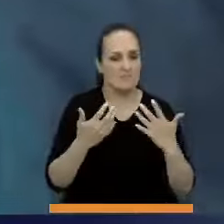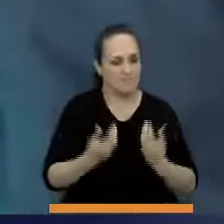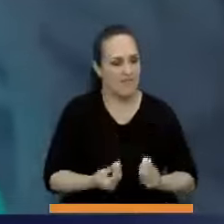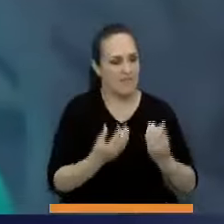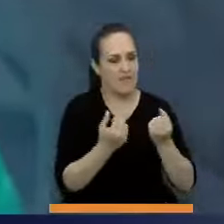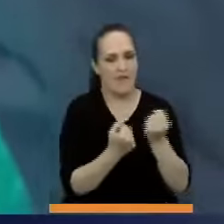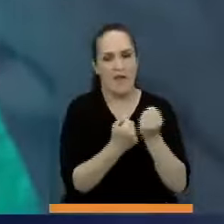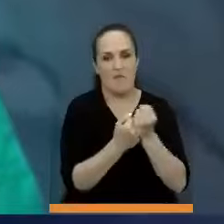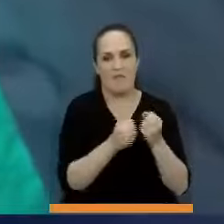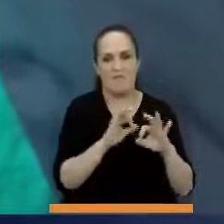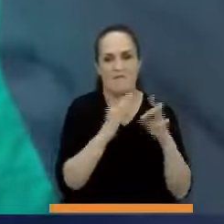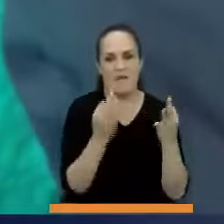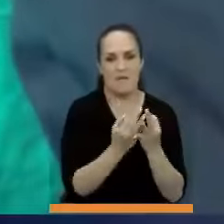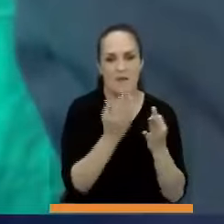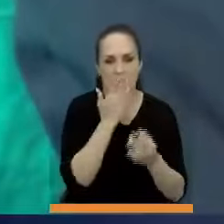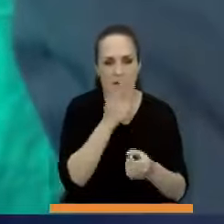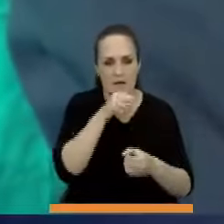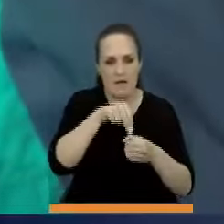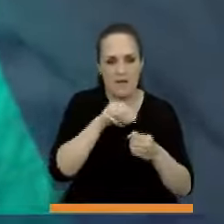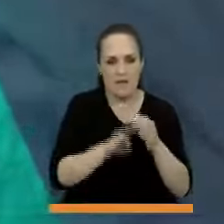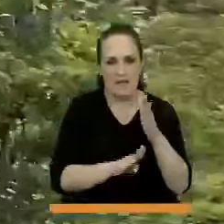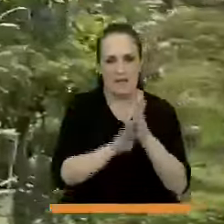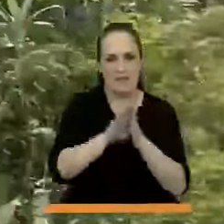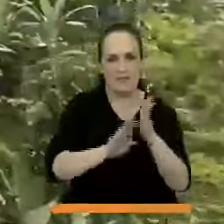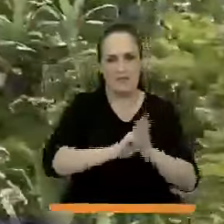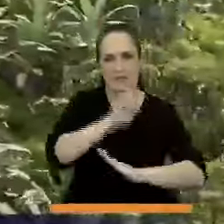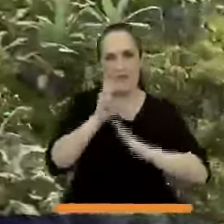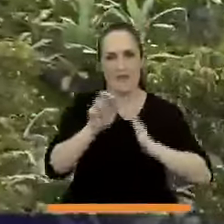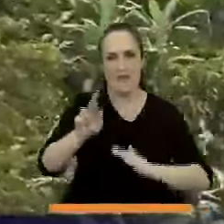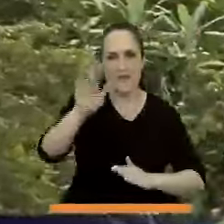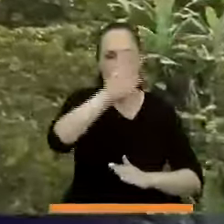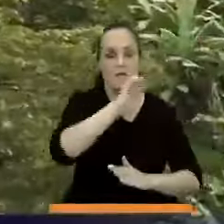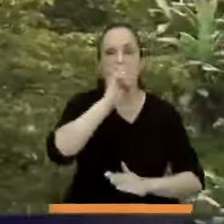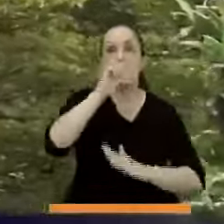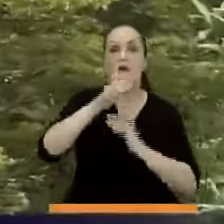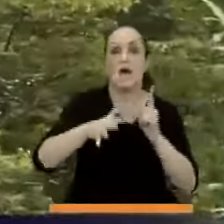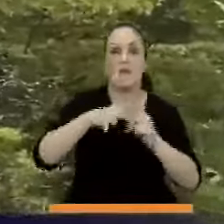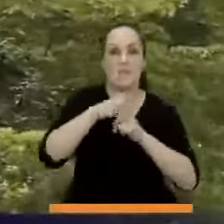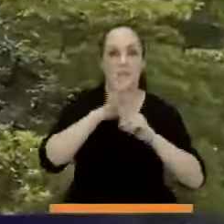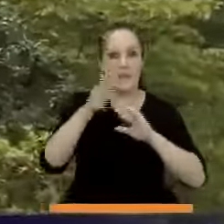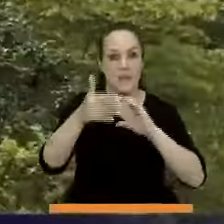familiar étnica y el desarrollo integral en las regiones más afectadas por el conflicto armado.